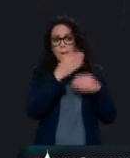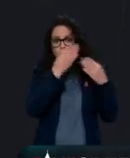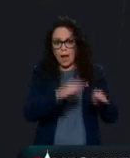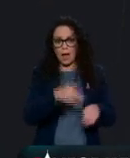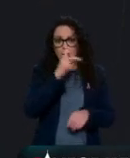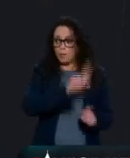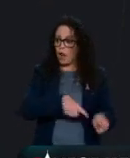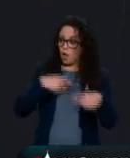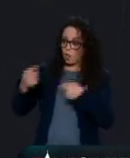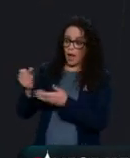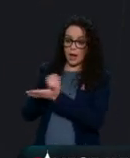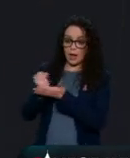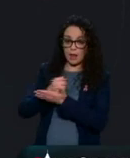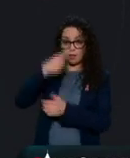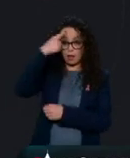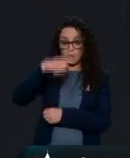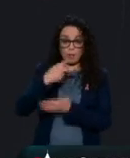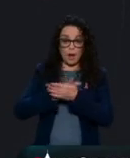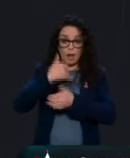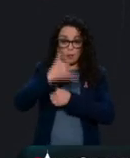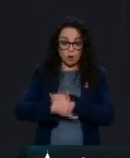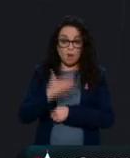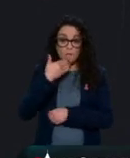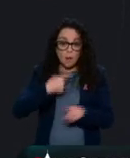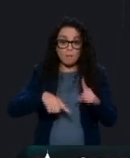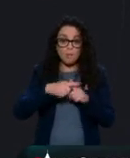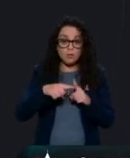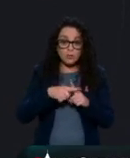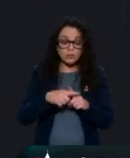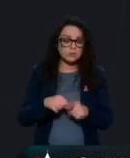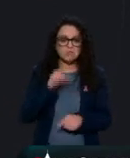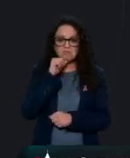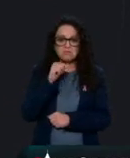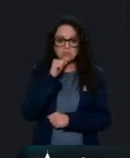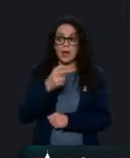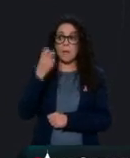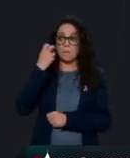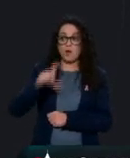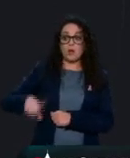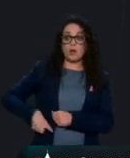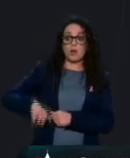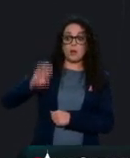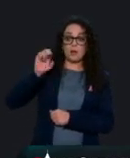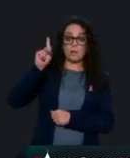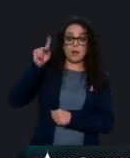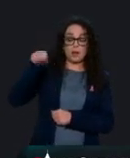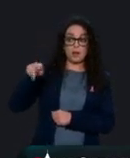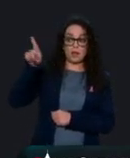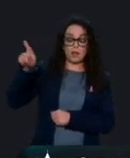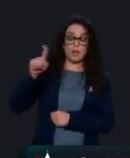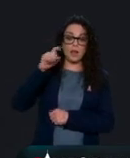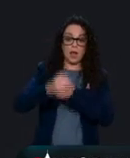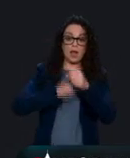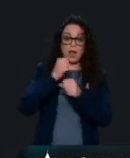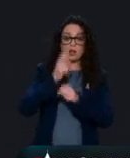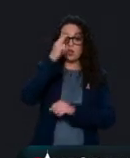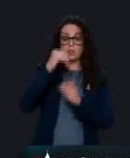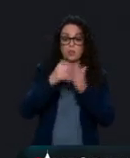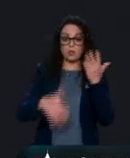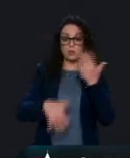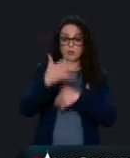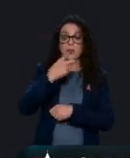para proyectos productivos. De hecho, esta fue una de las razones por las que el gobierno de Enrique Peña Nieto en 2015 implementó la